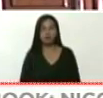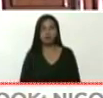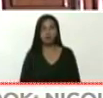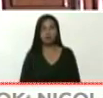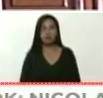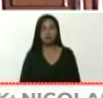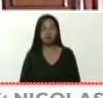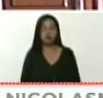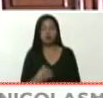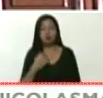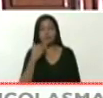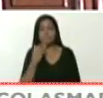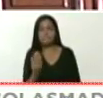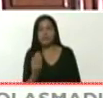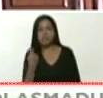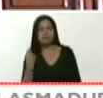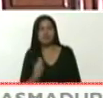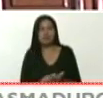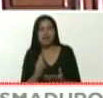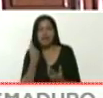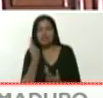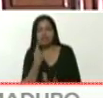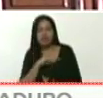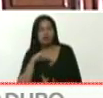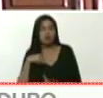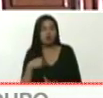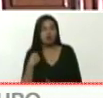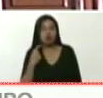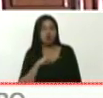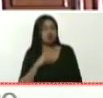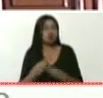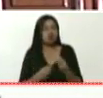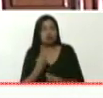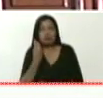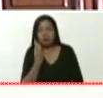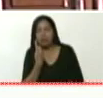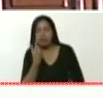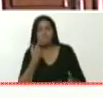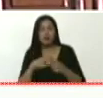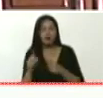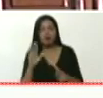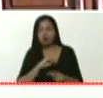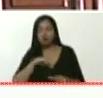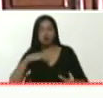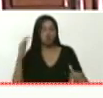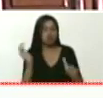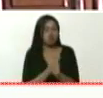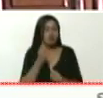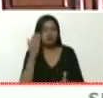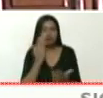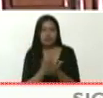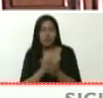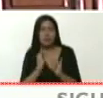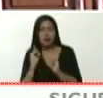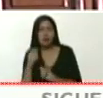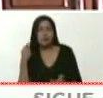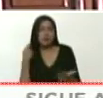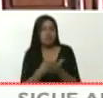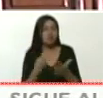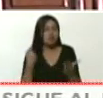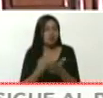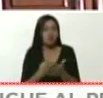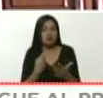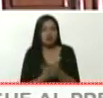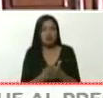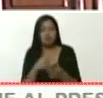Y pedirme los recursos. A veces estamos pariendo por recursos, pero siempre conseguimos pedirme los recursos para invertir en